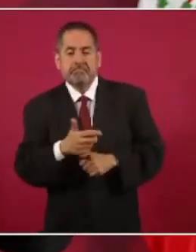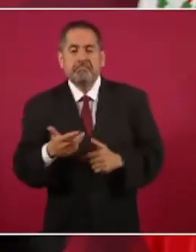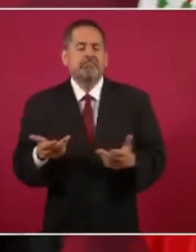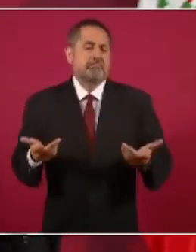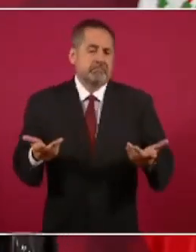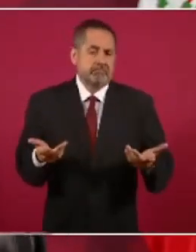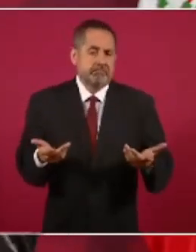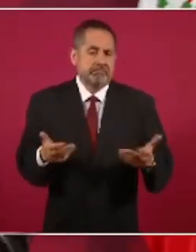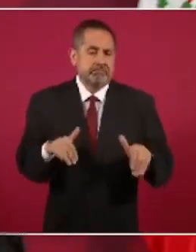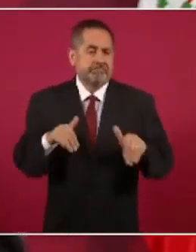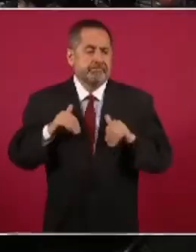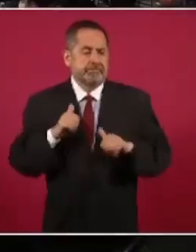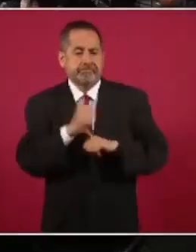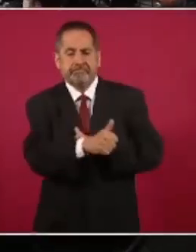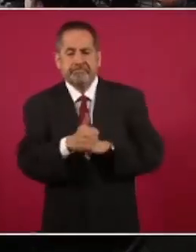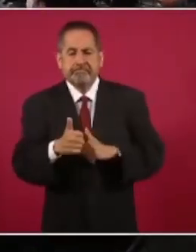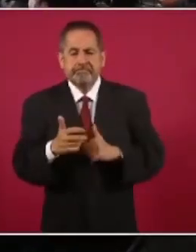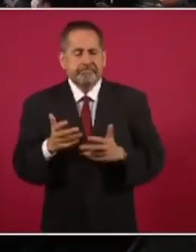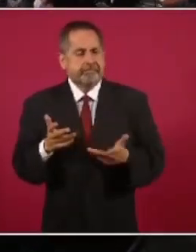se echaron para atrás